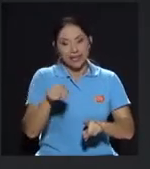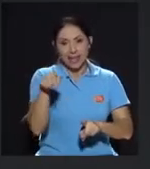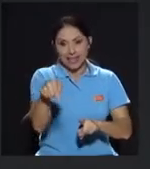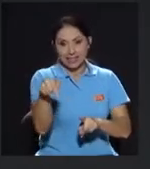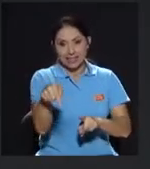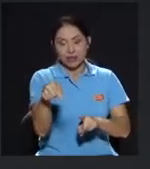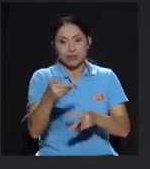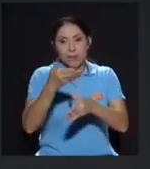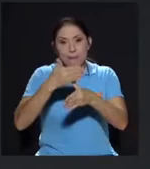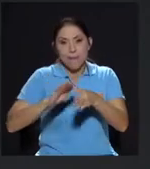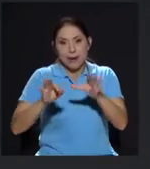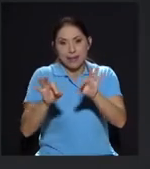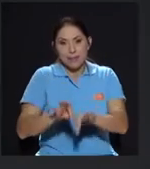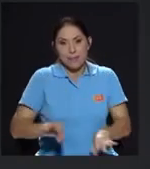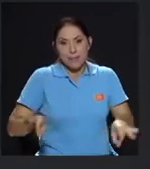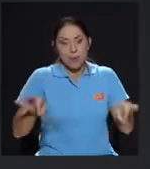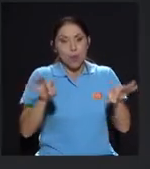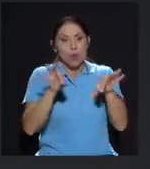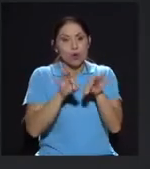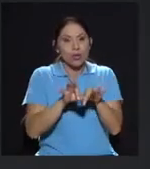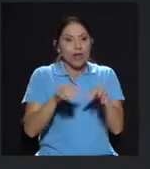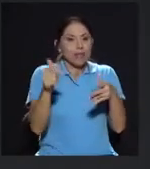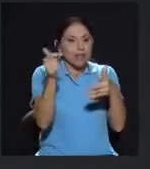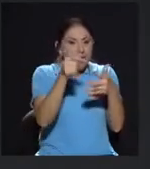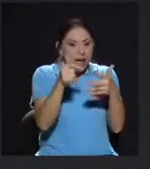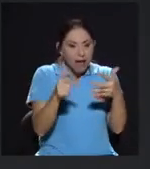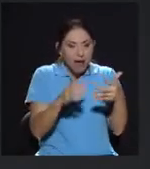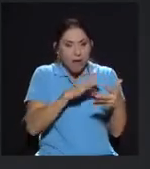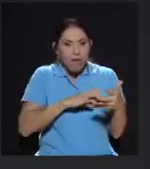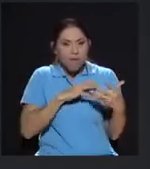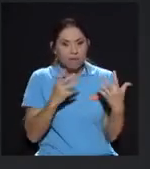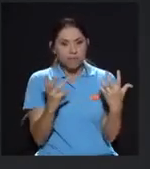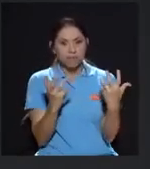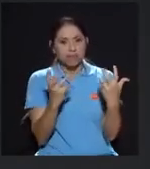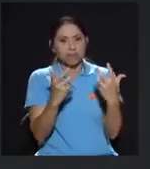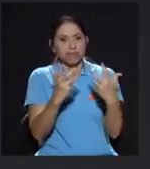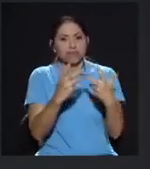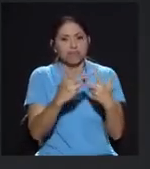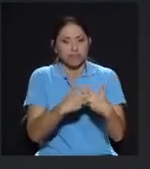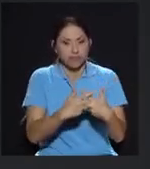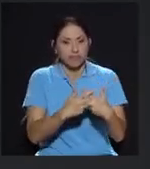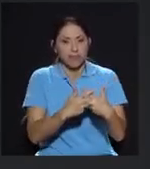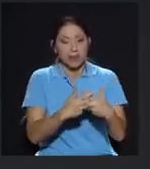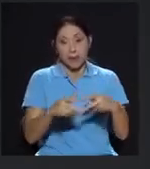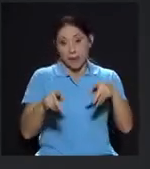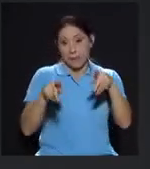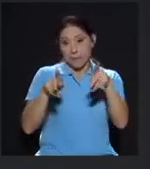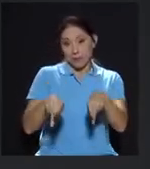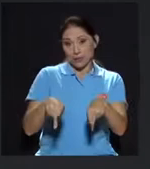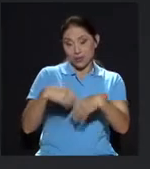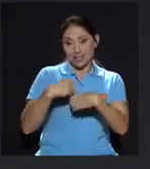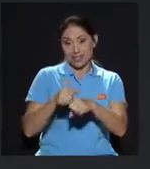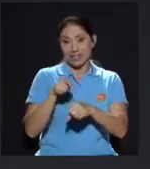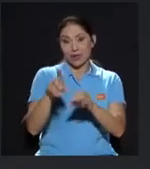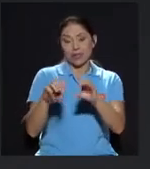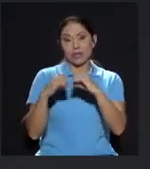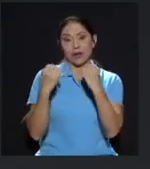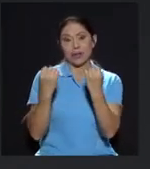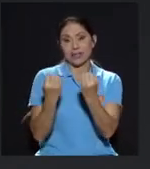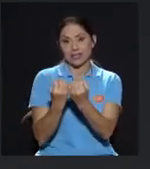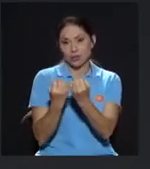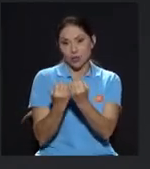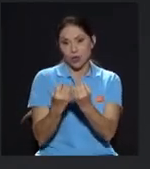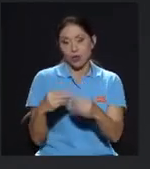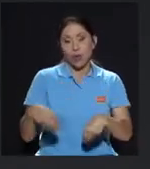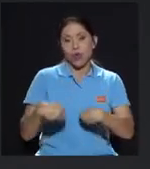que la visión de quienes hicieron esa organización no dieron esa regulación es para